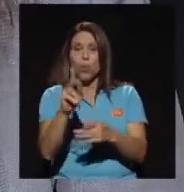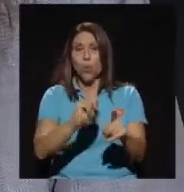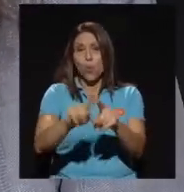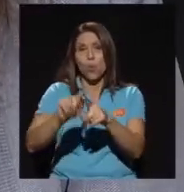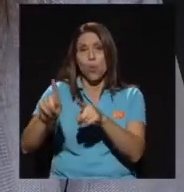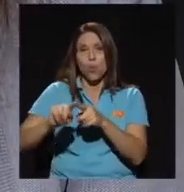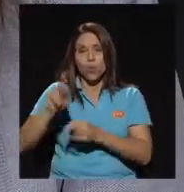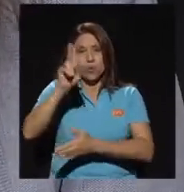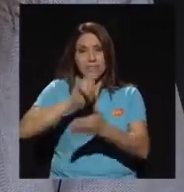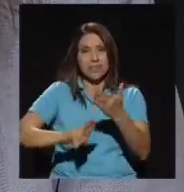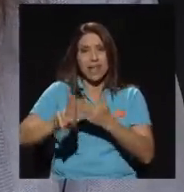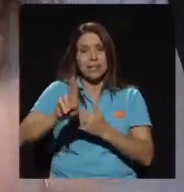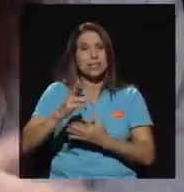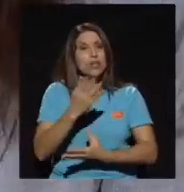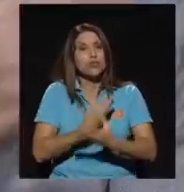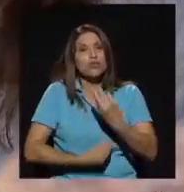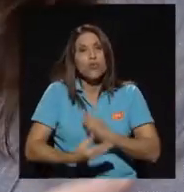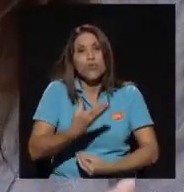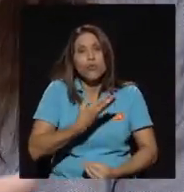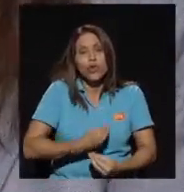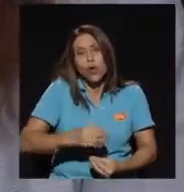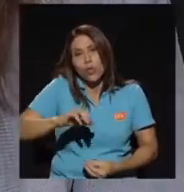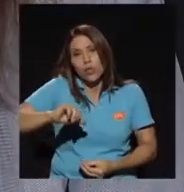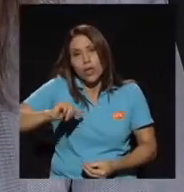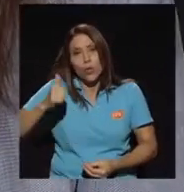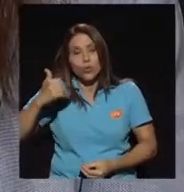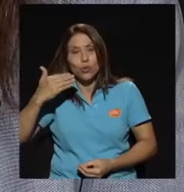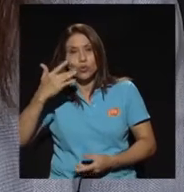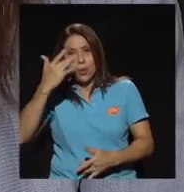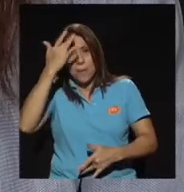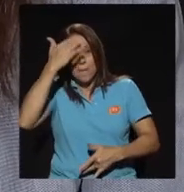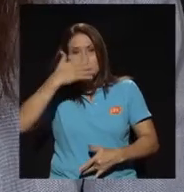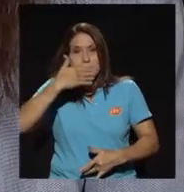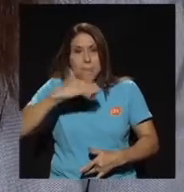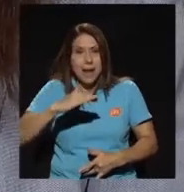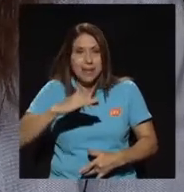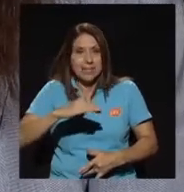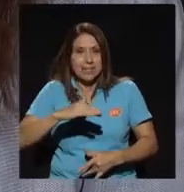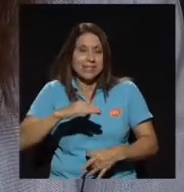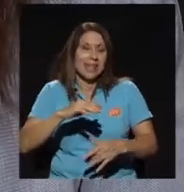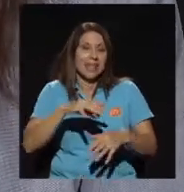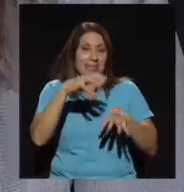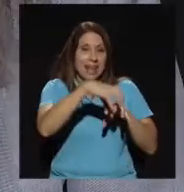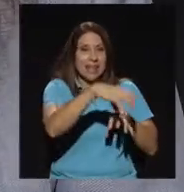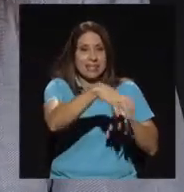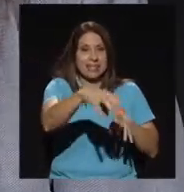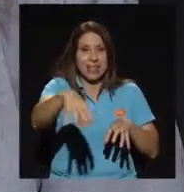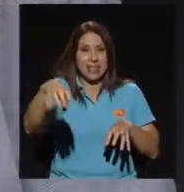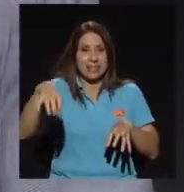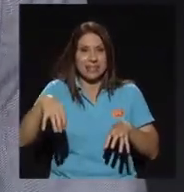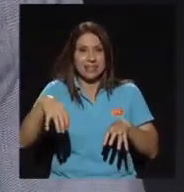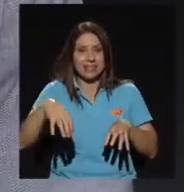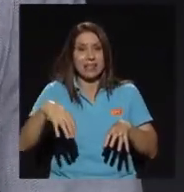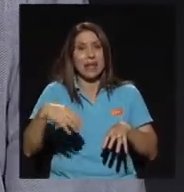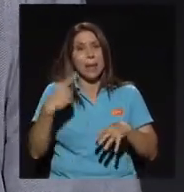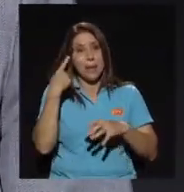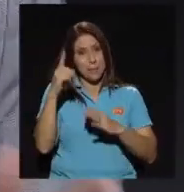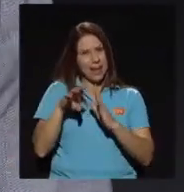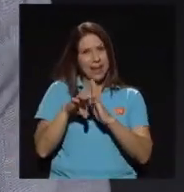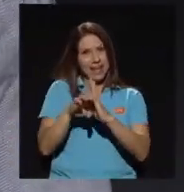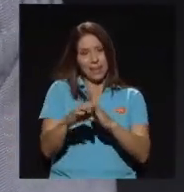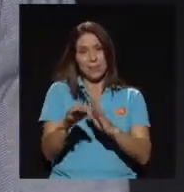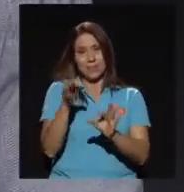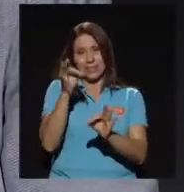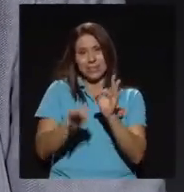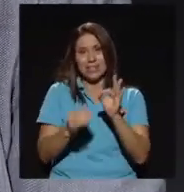males que sufrieron previamente las sedes en las regiones, que es un poco uno, para ponerlo de manera sencilla, tal vez para